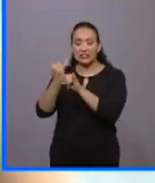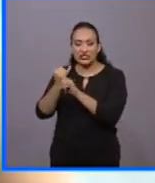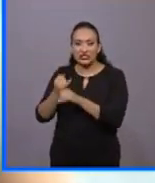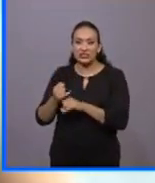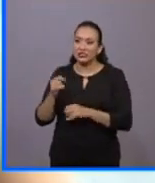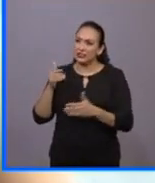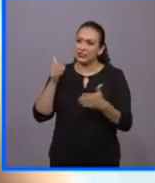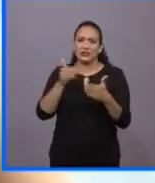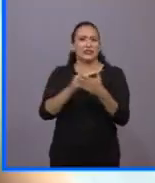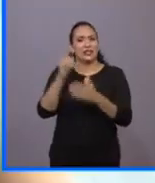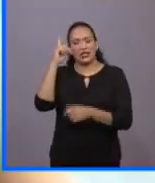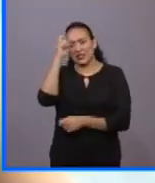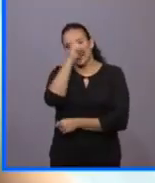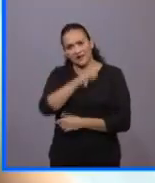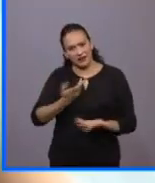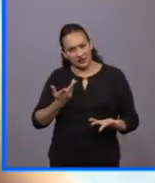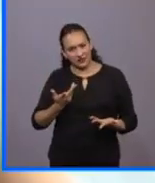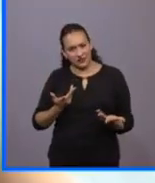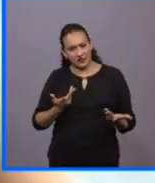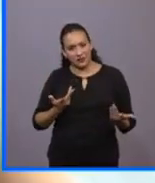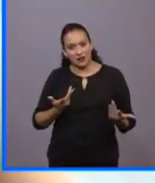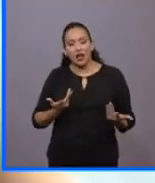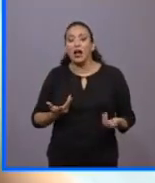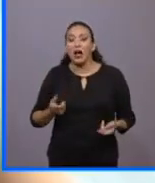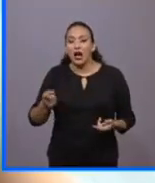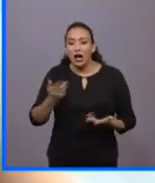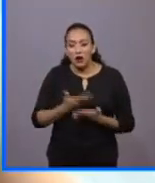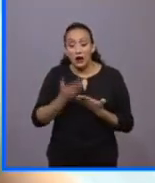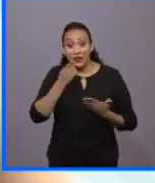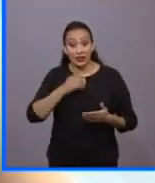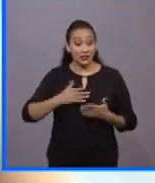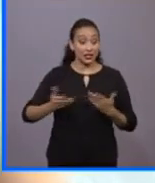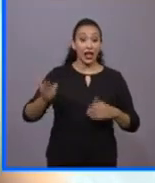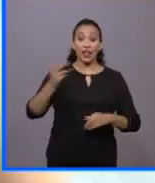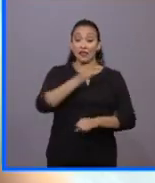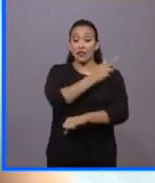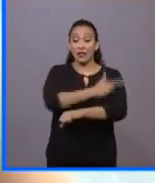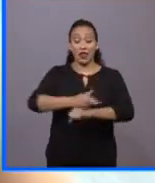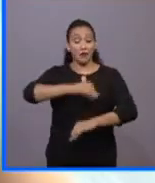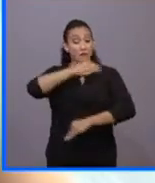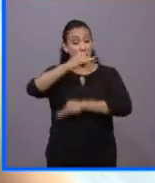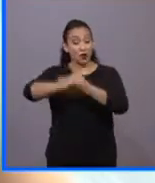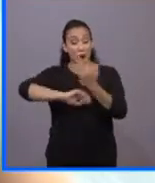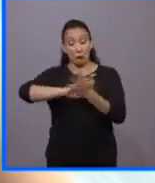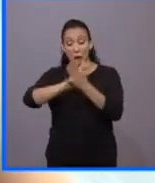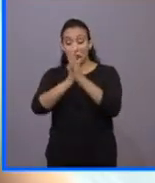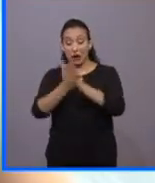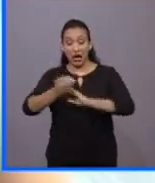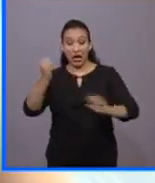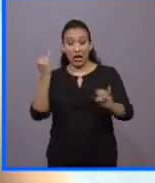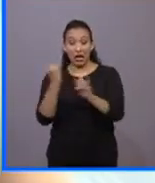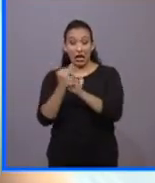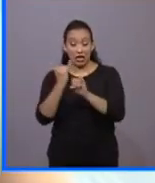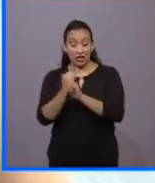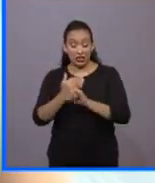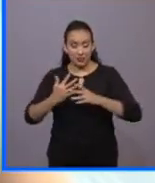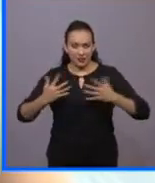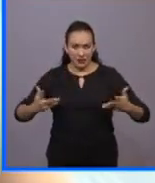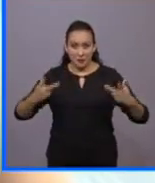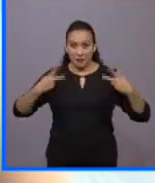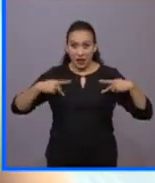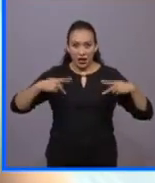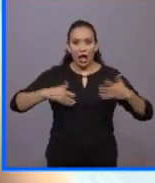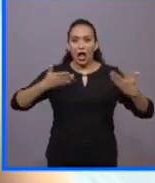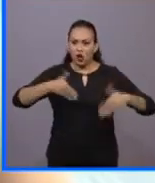muy complejo. Entonces, el tratar de decir que todos los trámites se van a aplicar de igual manera, todos los ciudadanos van a